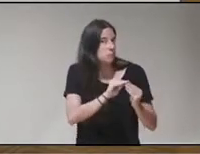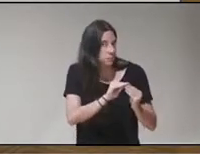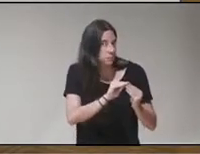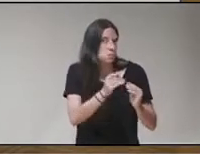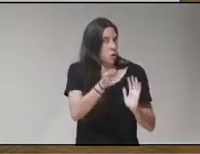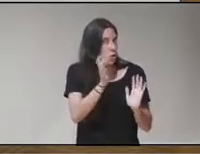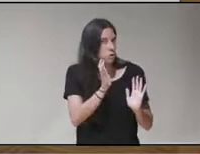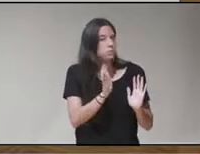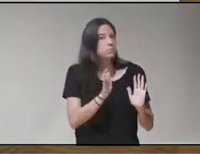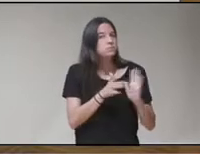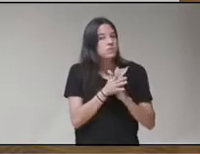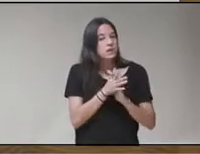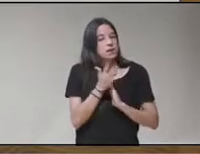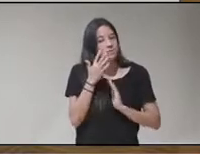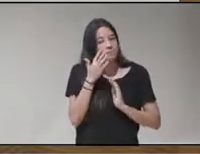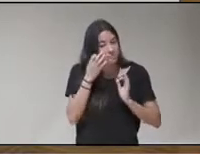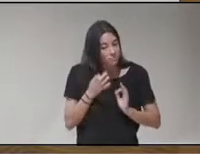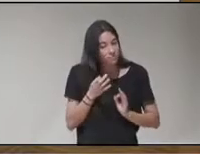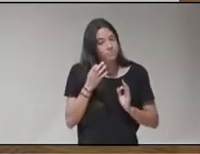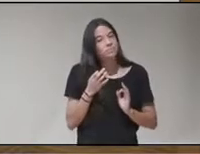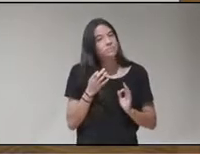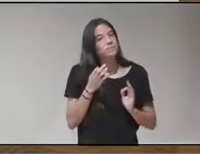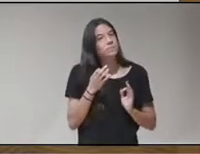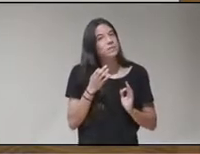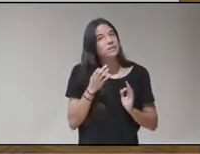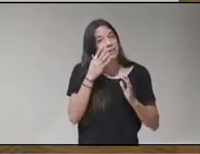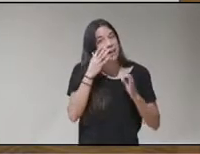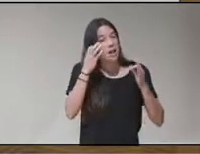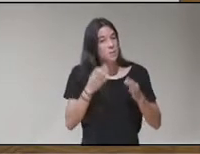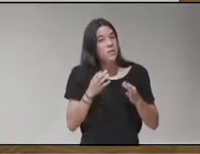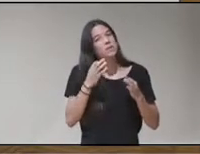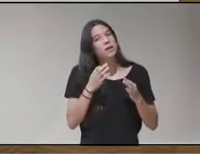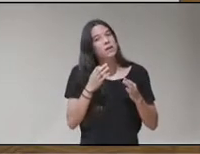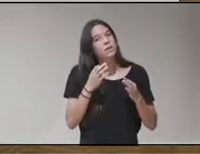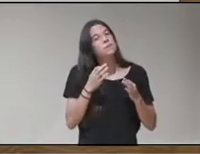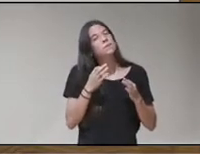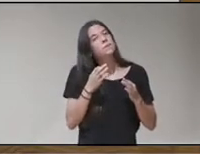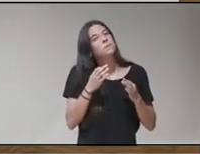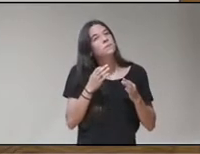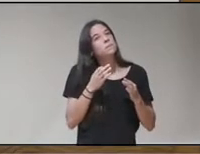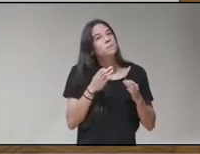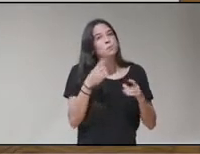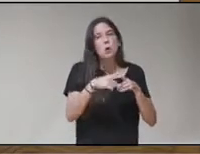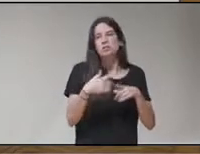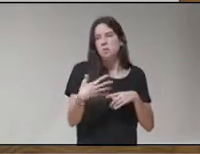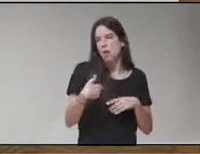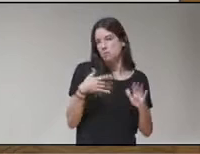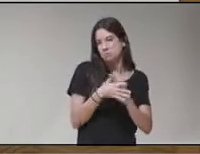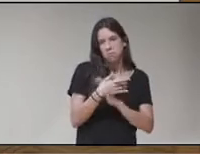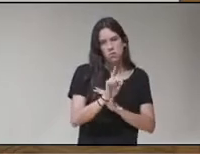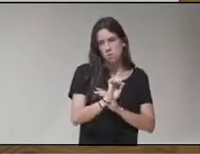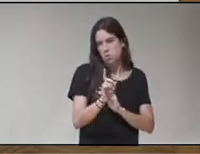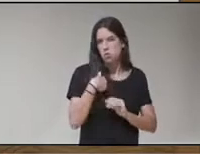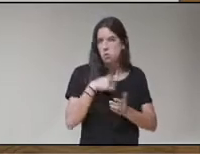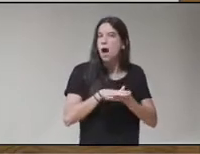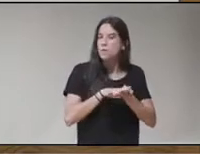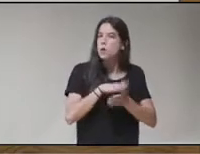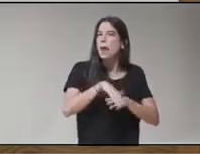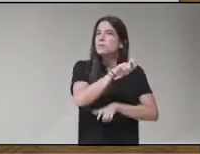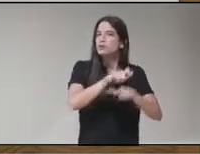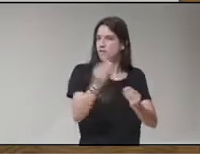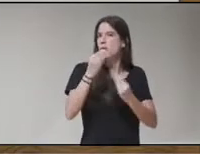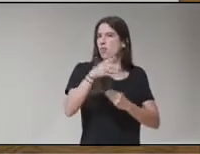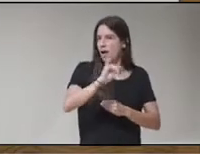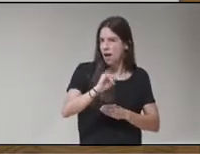va a ser limitado el descenso que yo voy a hacer a cosas vulgares. Yo estoy hablando para gente